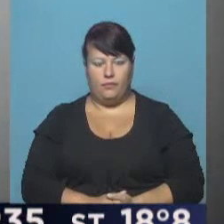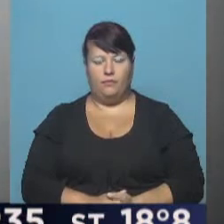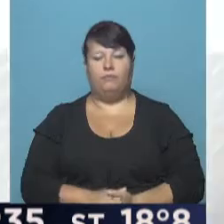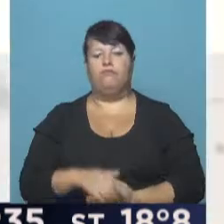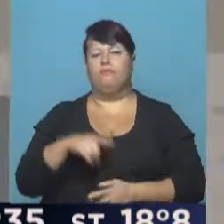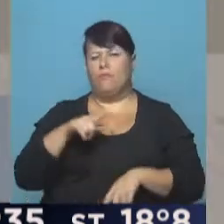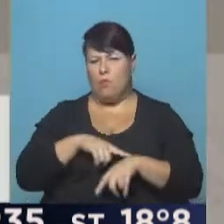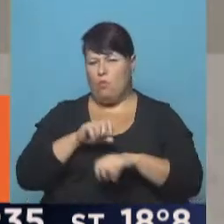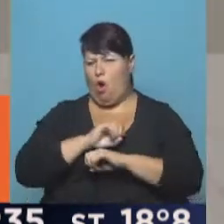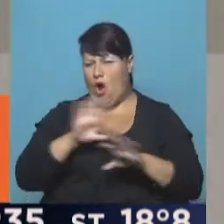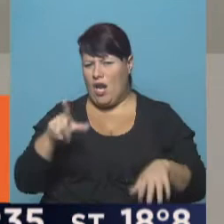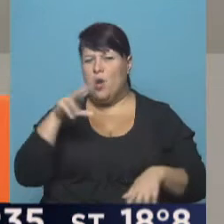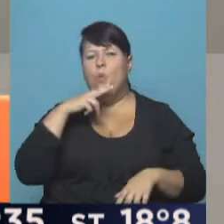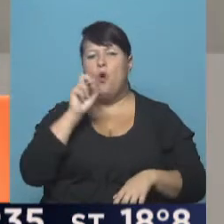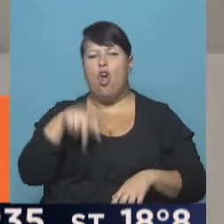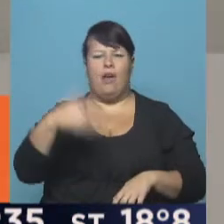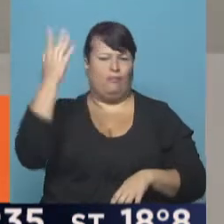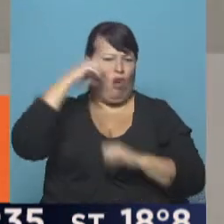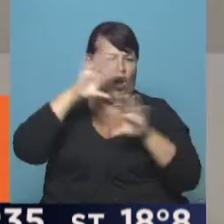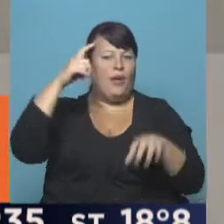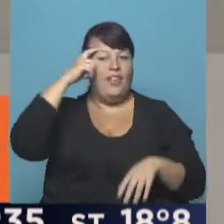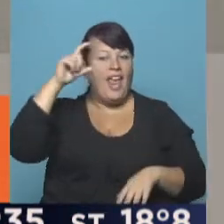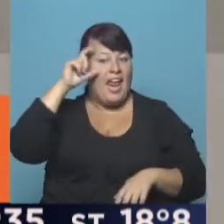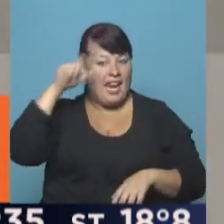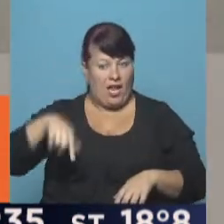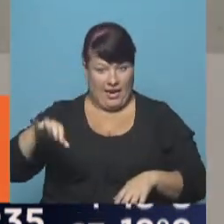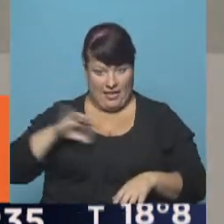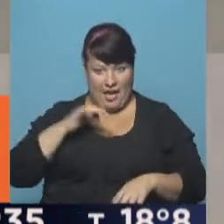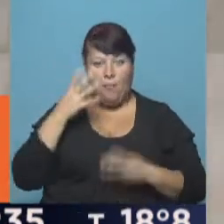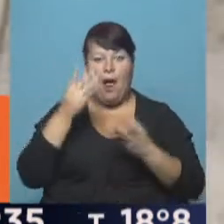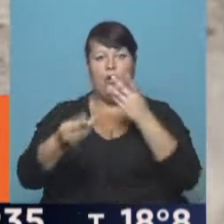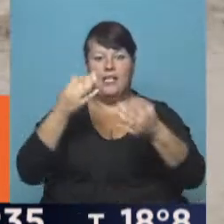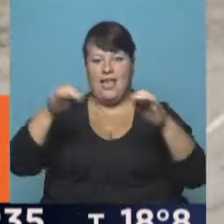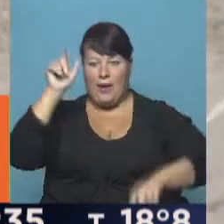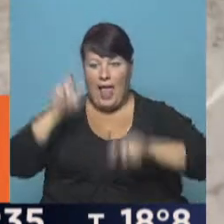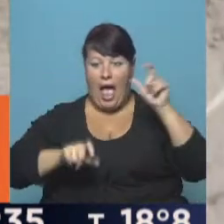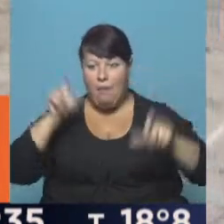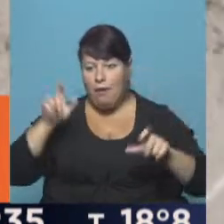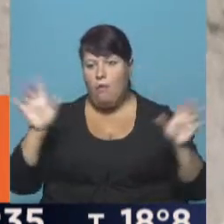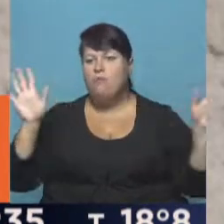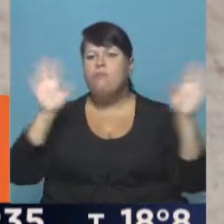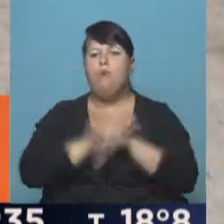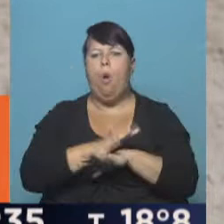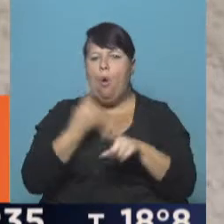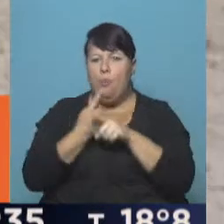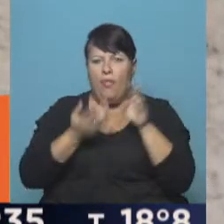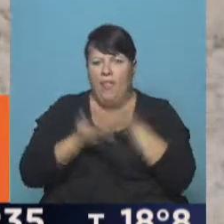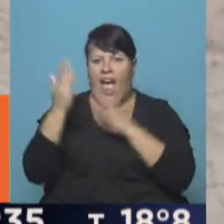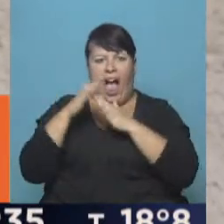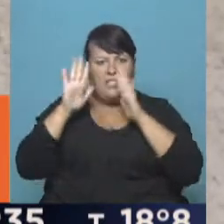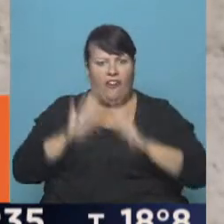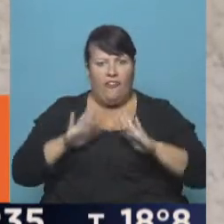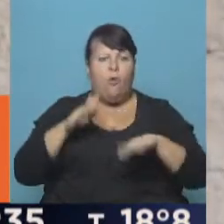Horas dramáticas se vivieron en Volcán aquel trágico 10 de enero de este año en el rescate de las personas que se vieron de pronto impedidas de salir de sus